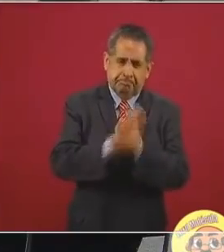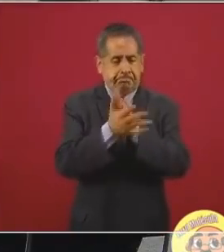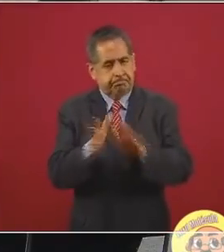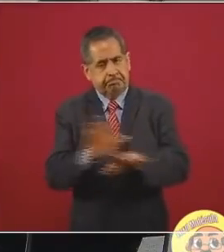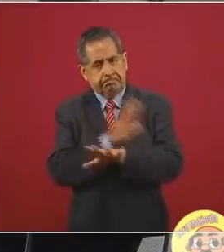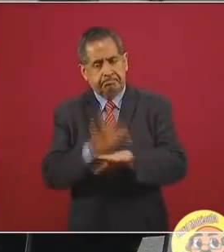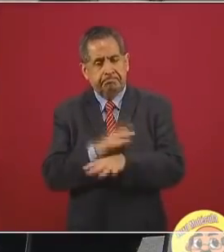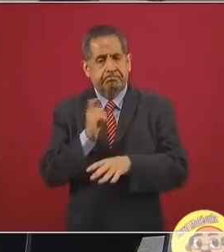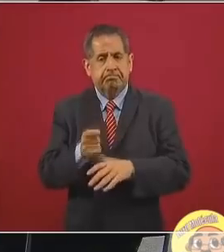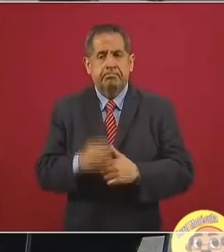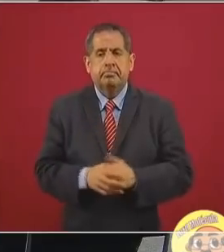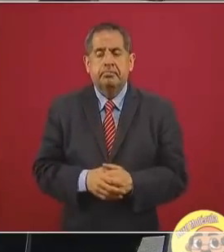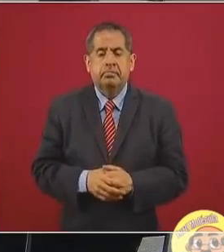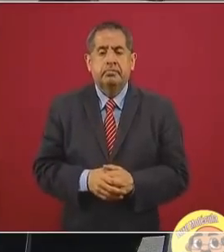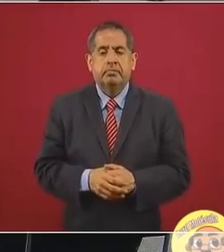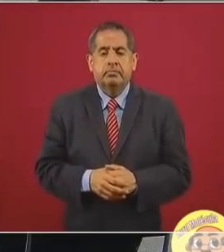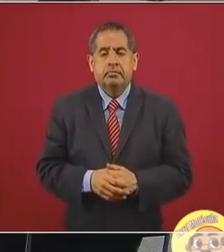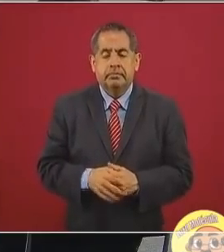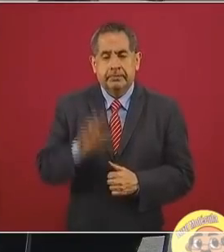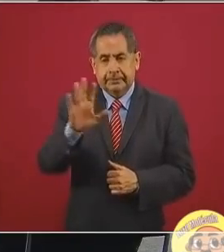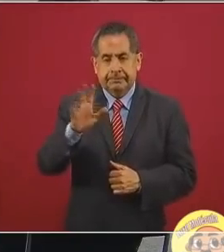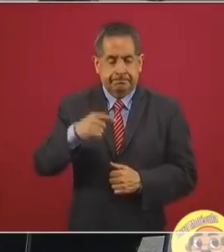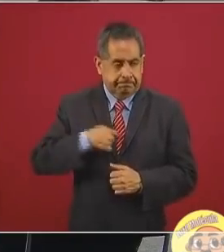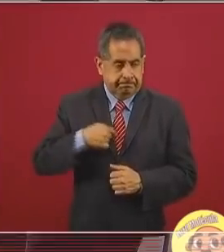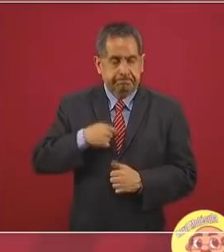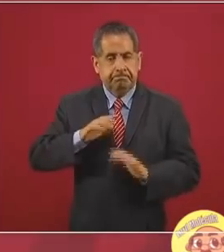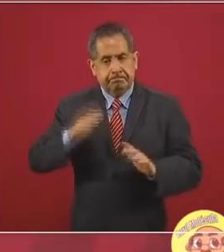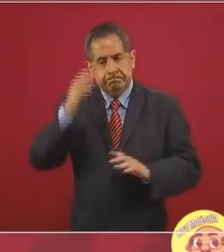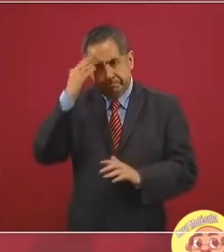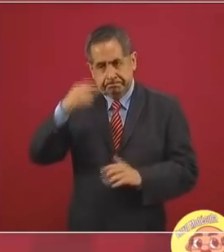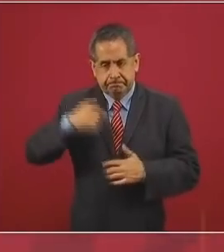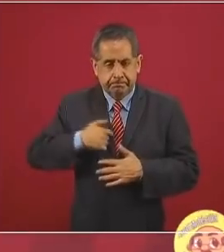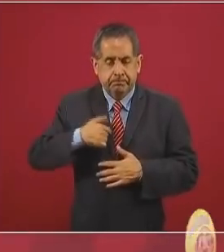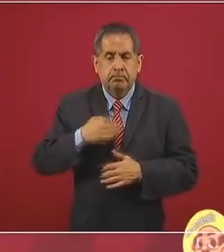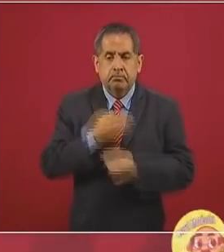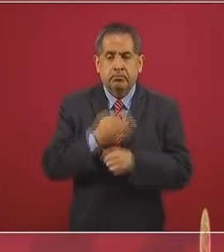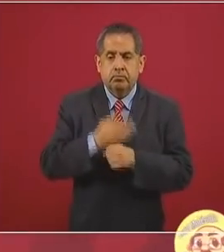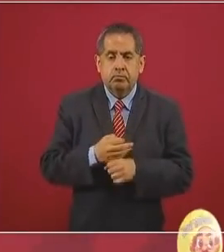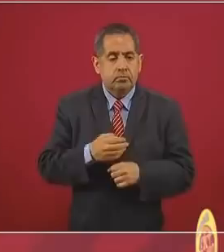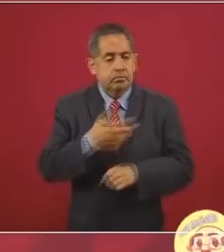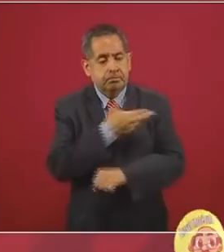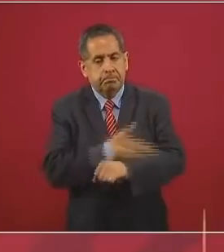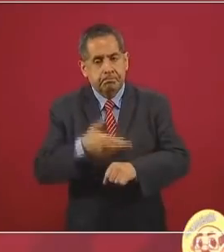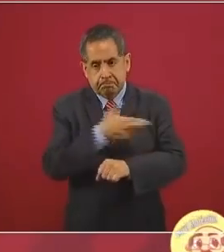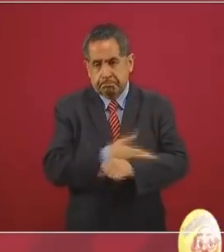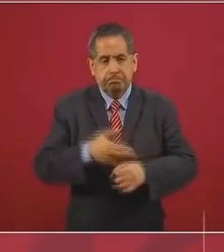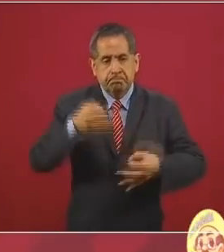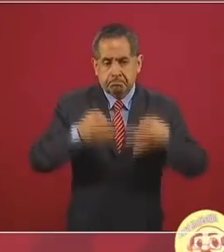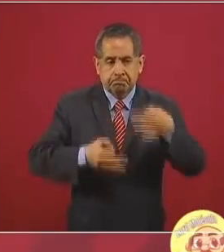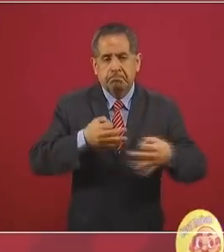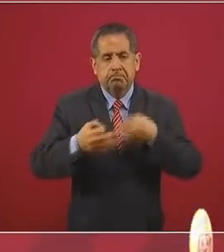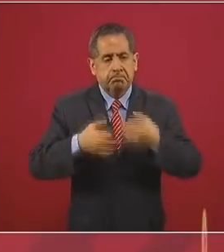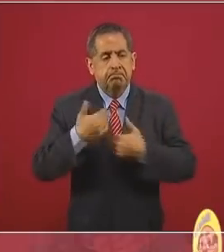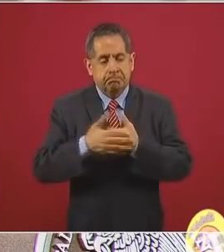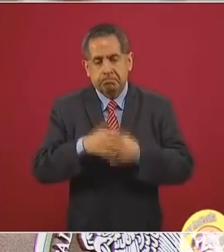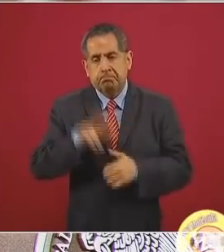primera pregunta. Lo que yo sé es de que está sujeto a proceso.